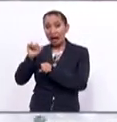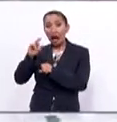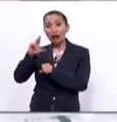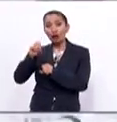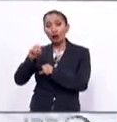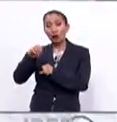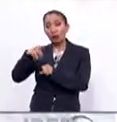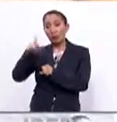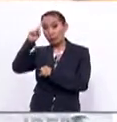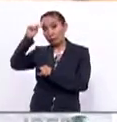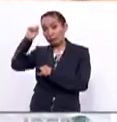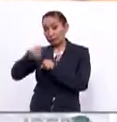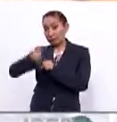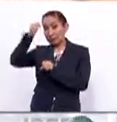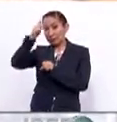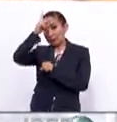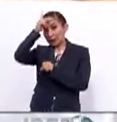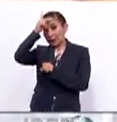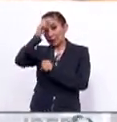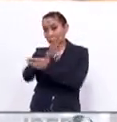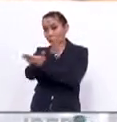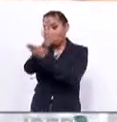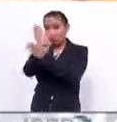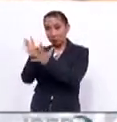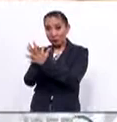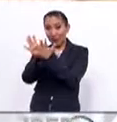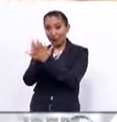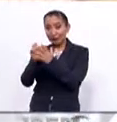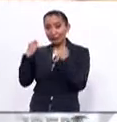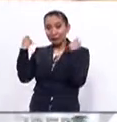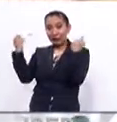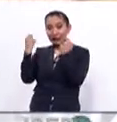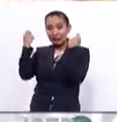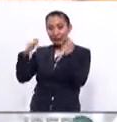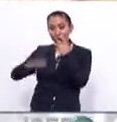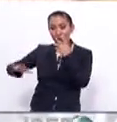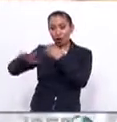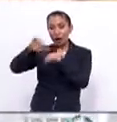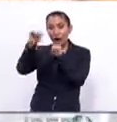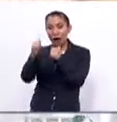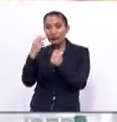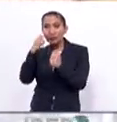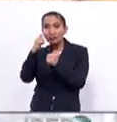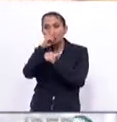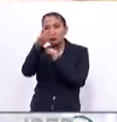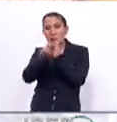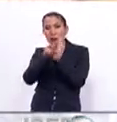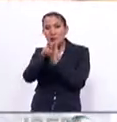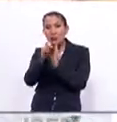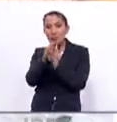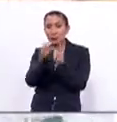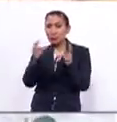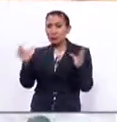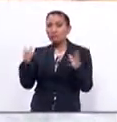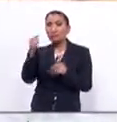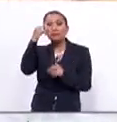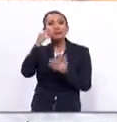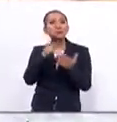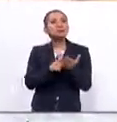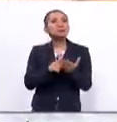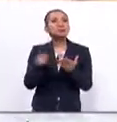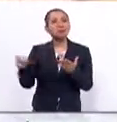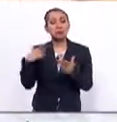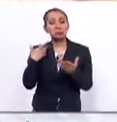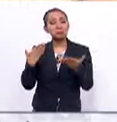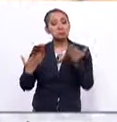Madrid. Es la primera vez que Perú participa en un festival, en un espacio de artes visuales de esta magnitud, y creemos que